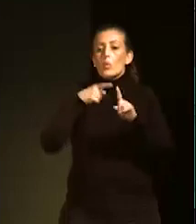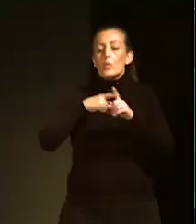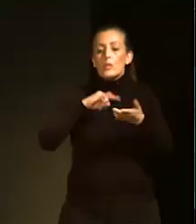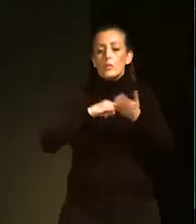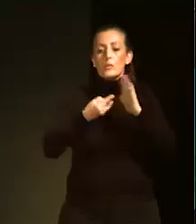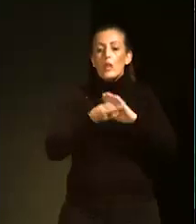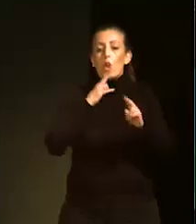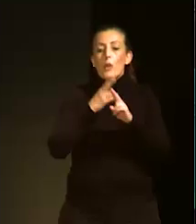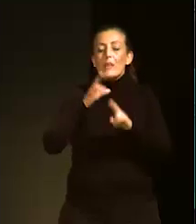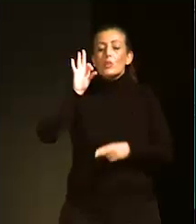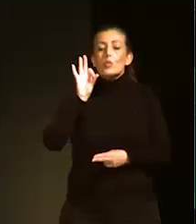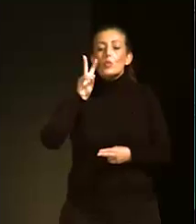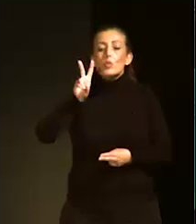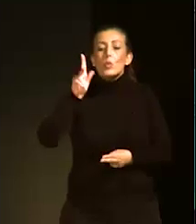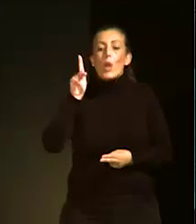suzuki